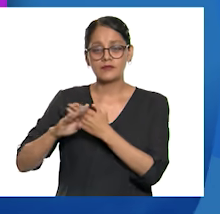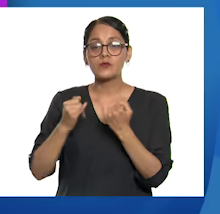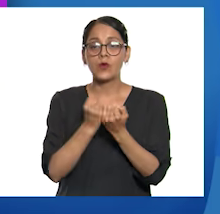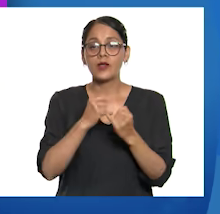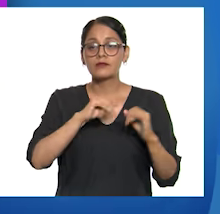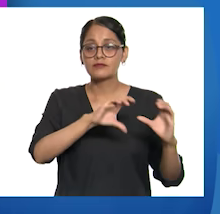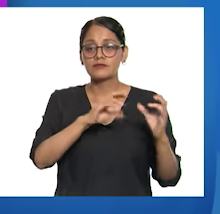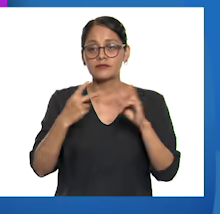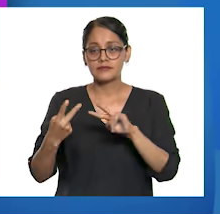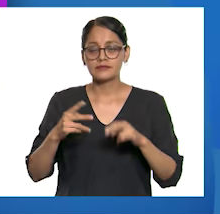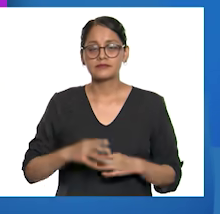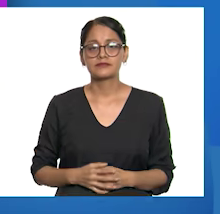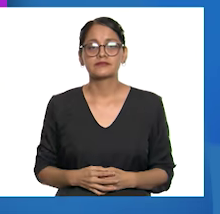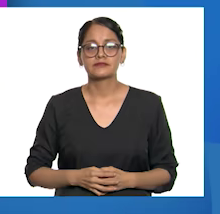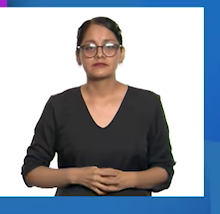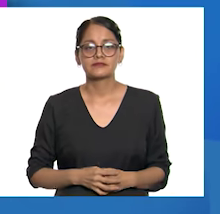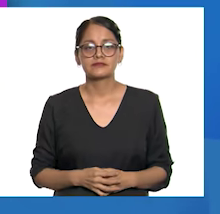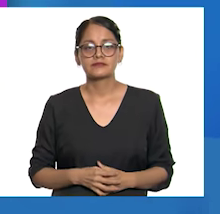unos a los otros.